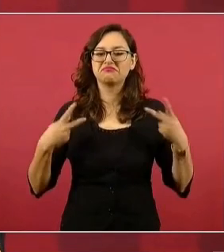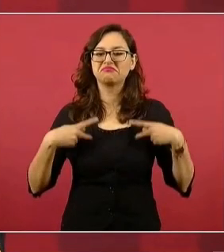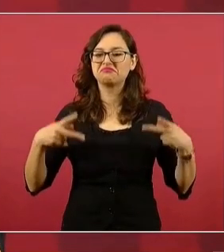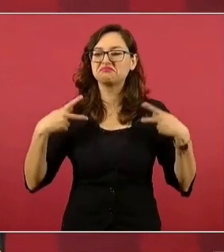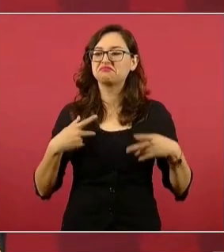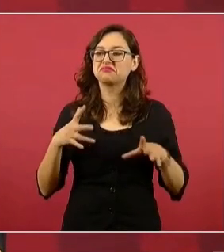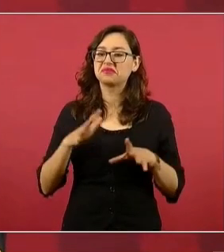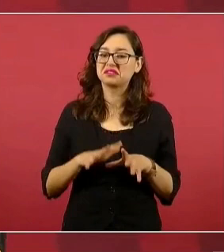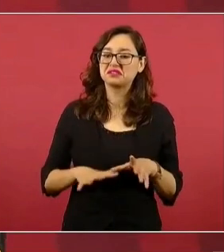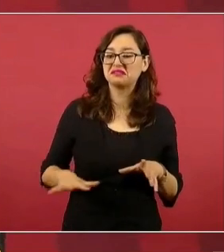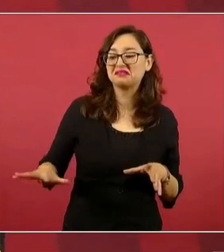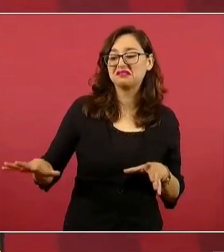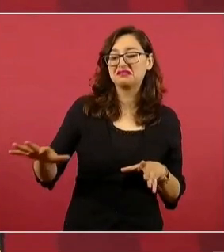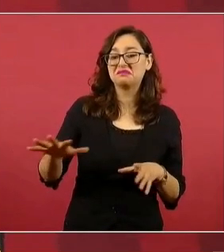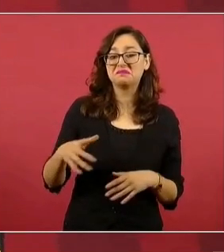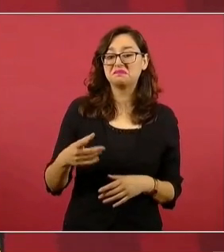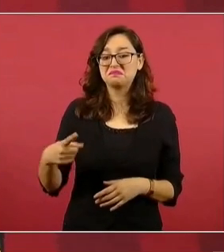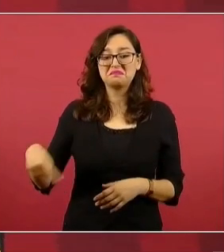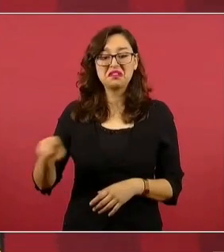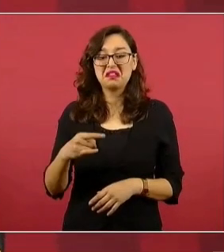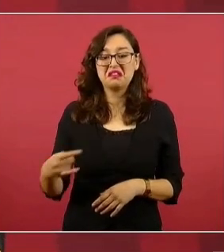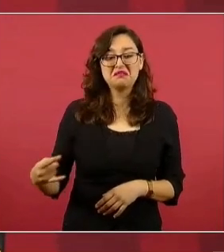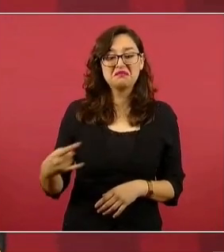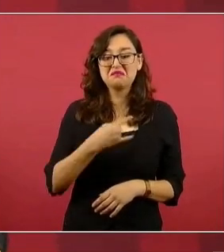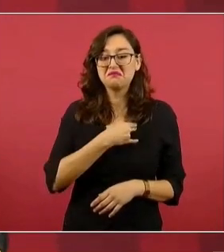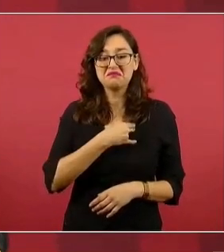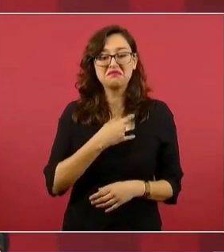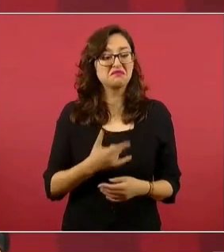agradece y